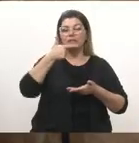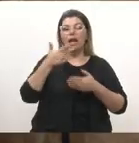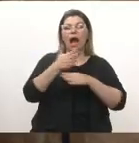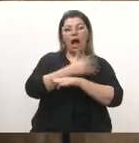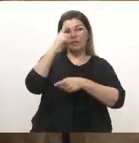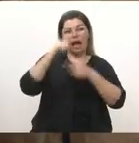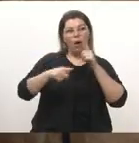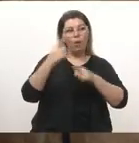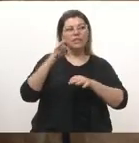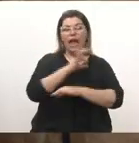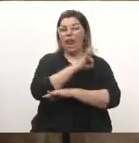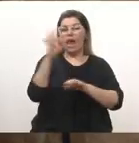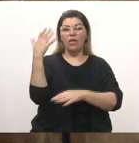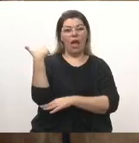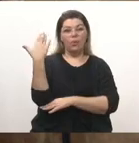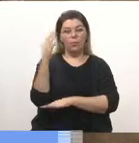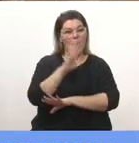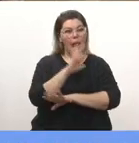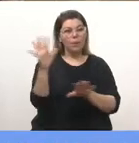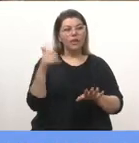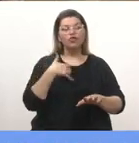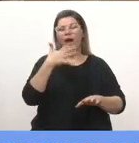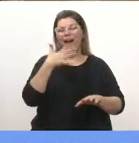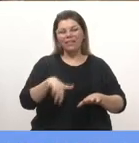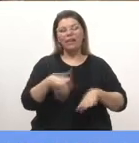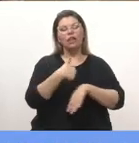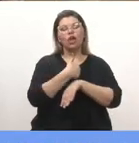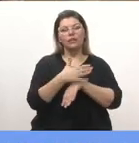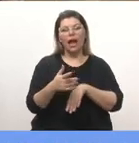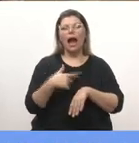que ya nadie hablaba. Entiendo que es tarde, entiendo que